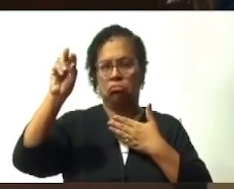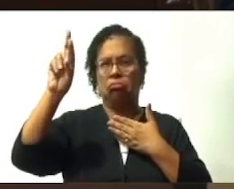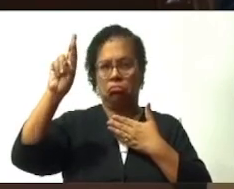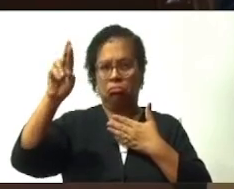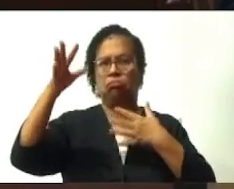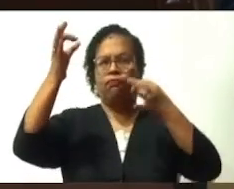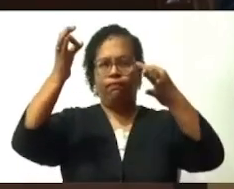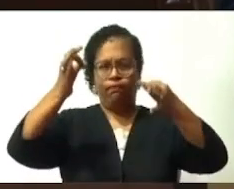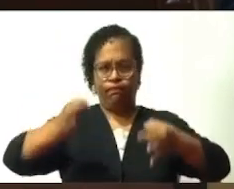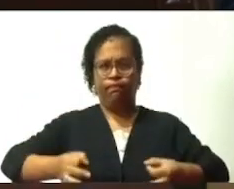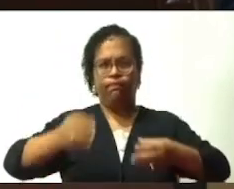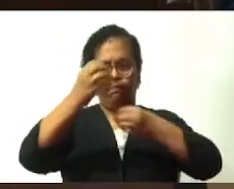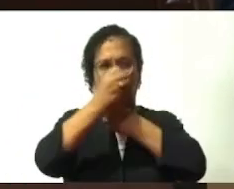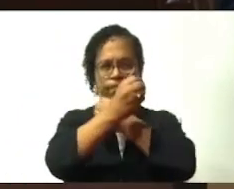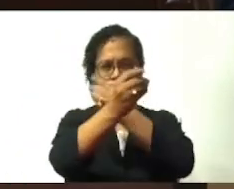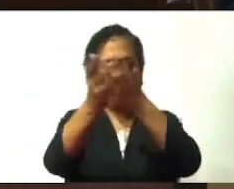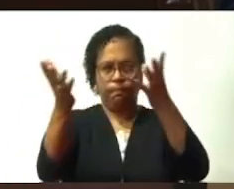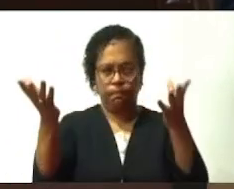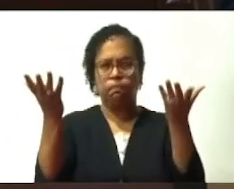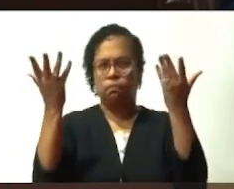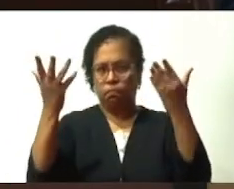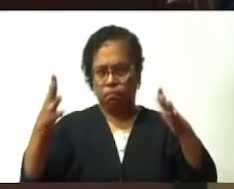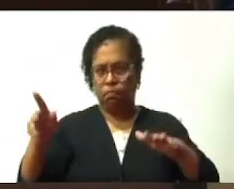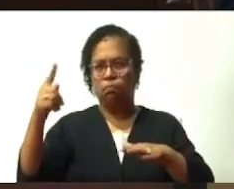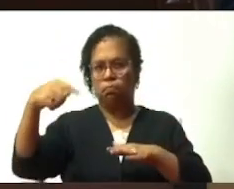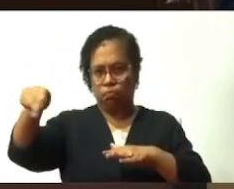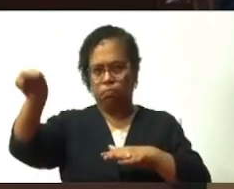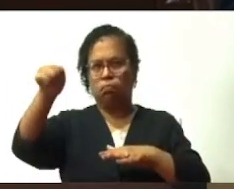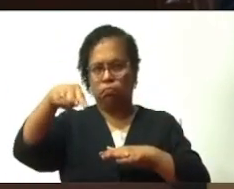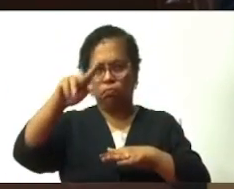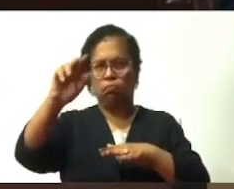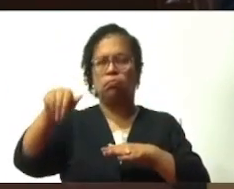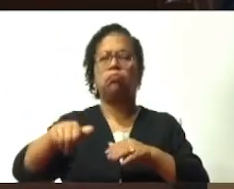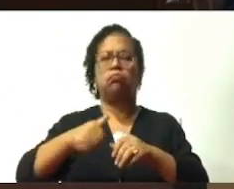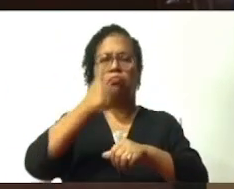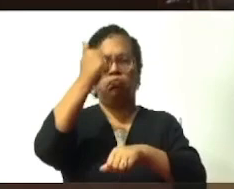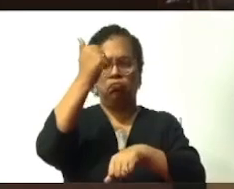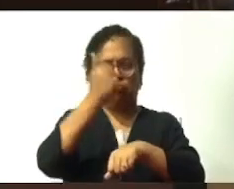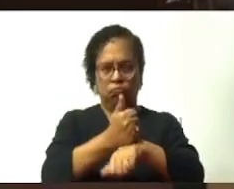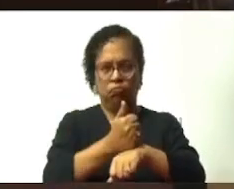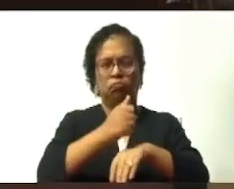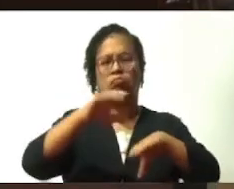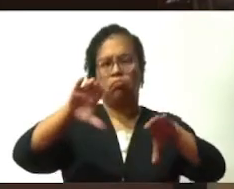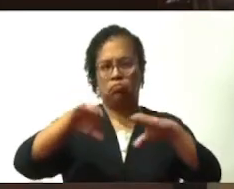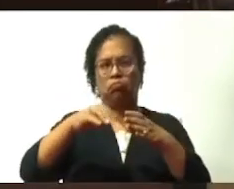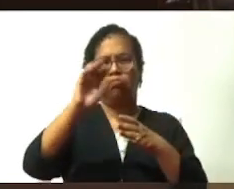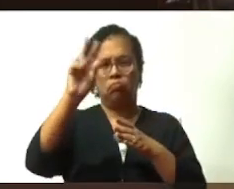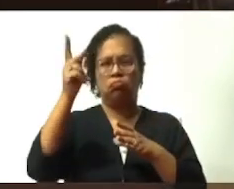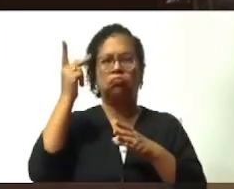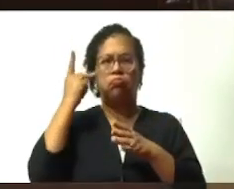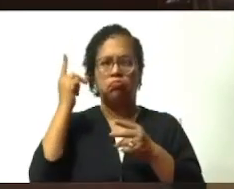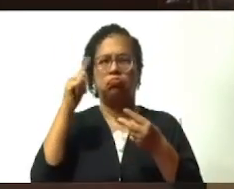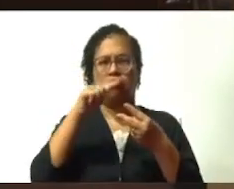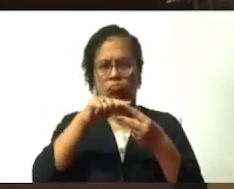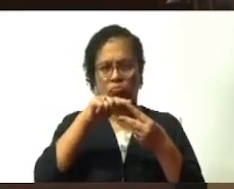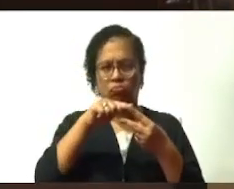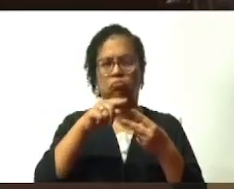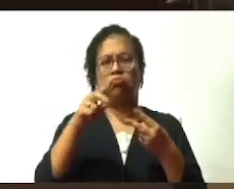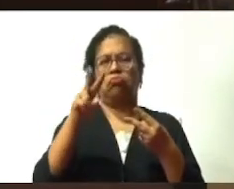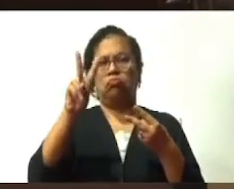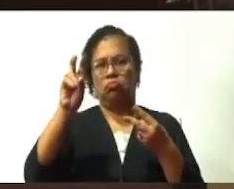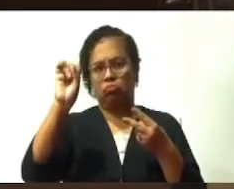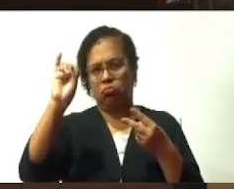formaliza, ya ellos conforman el Lupe Núñez, hasta tanto no se produzca algún